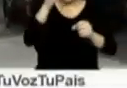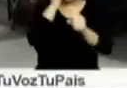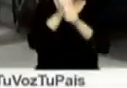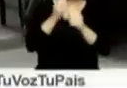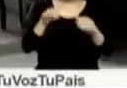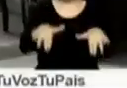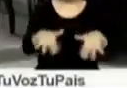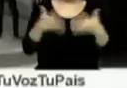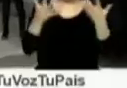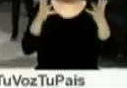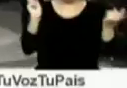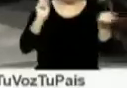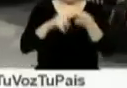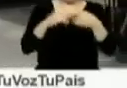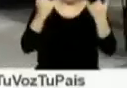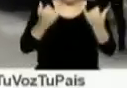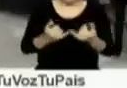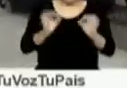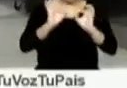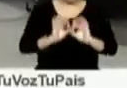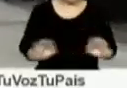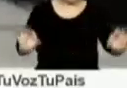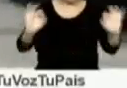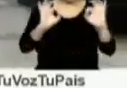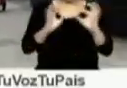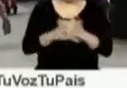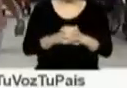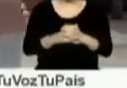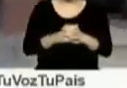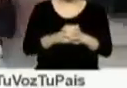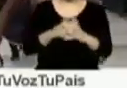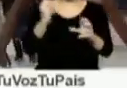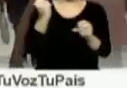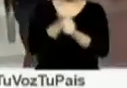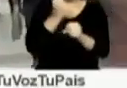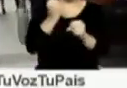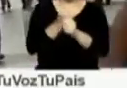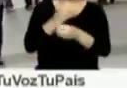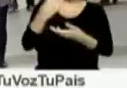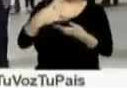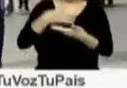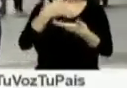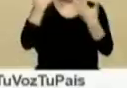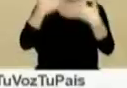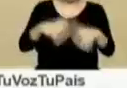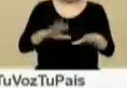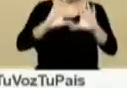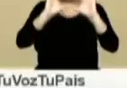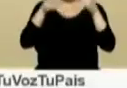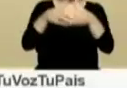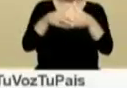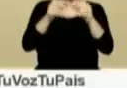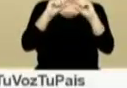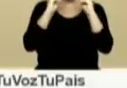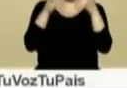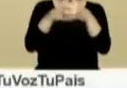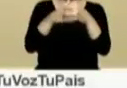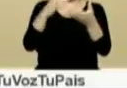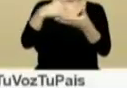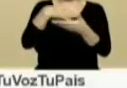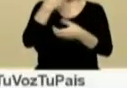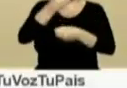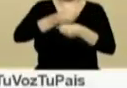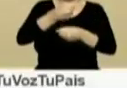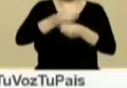inversiones que hasta la fecha no existen los trabajadores despedidos son parte de un gran colectivo de de desocupados